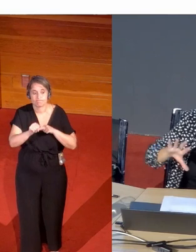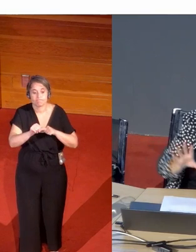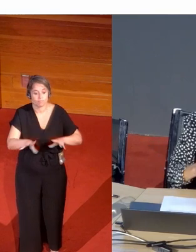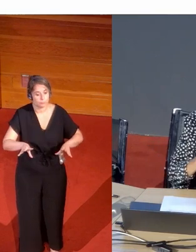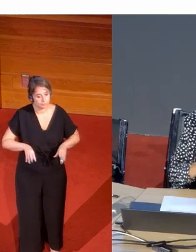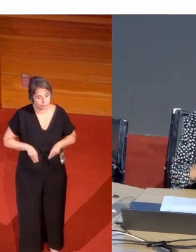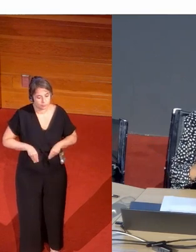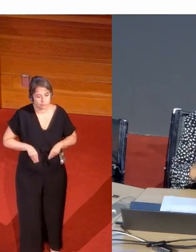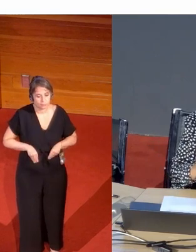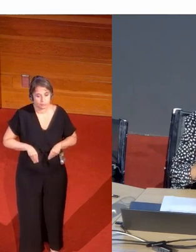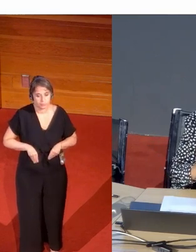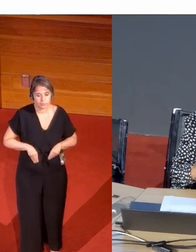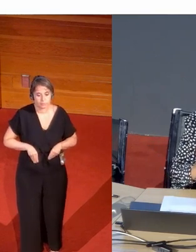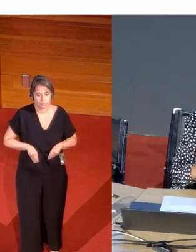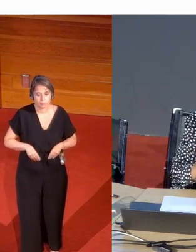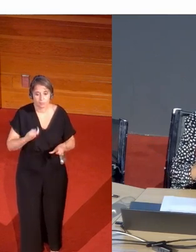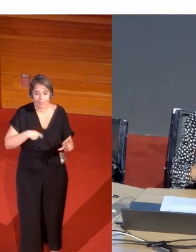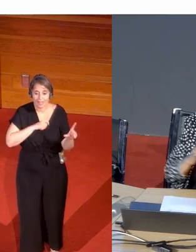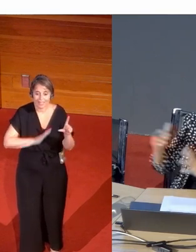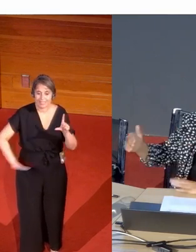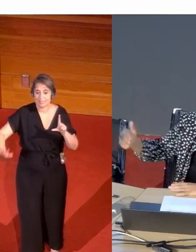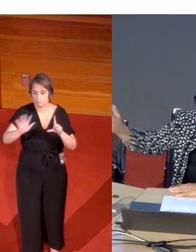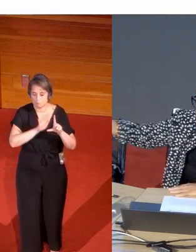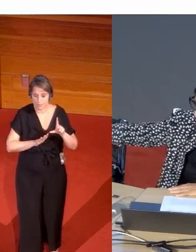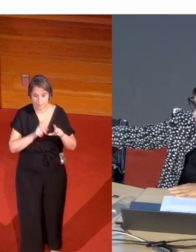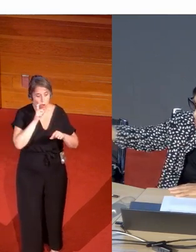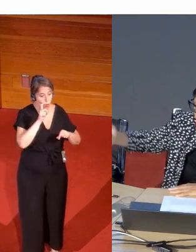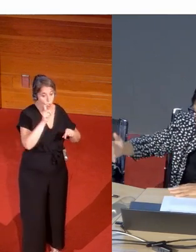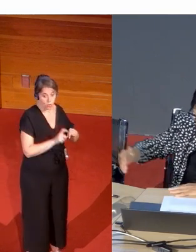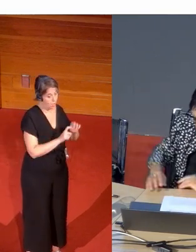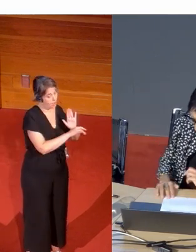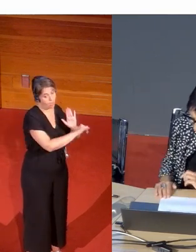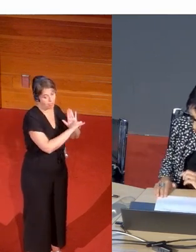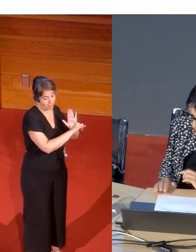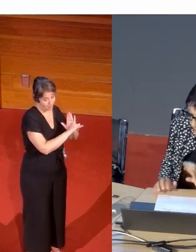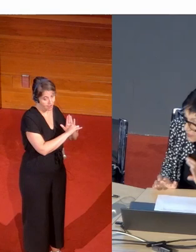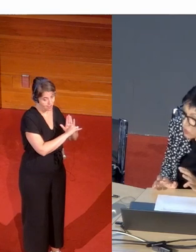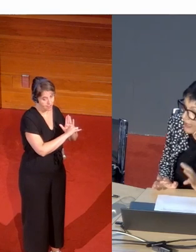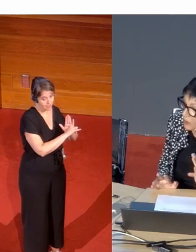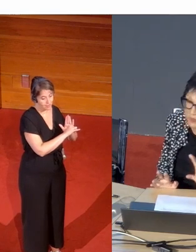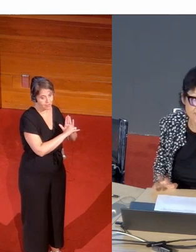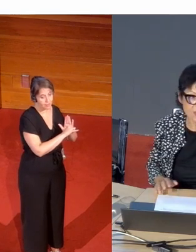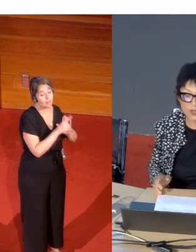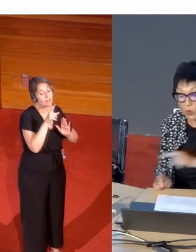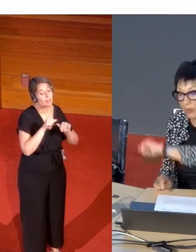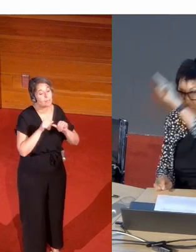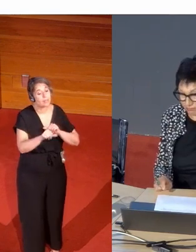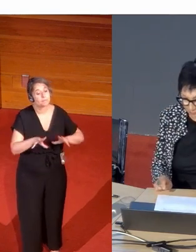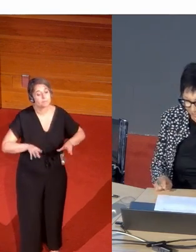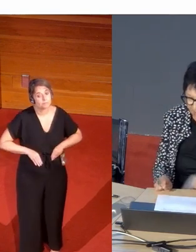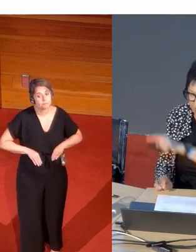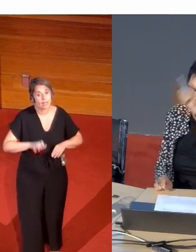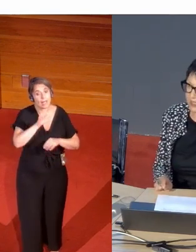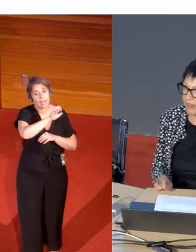asumir en España que la Guerra de Ucrania no está tan lejos Que está más cerca tenemos que asumir también en Europa